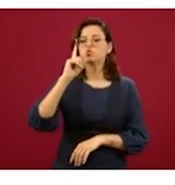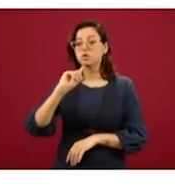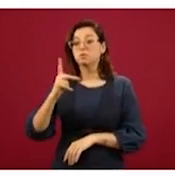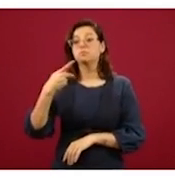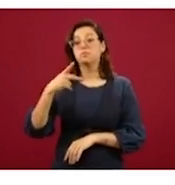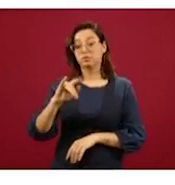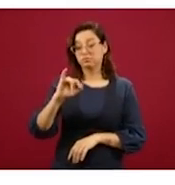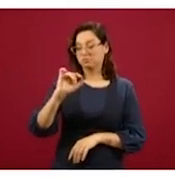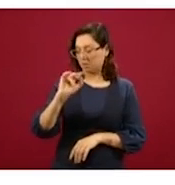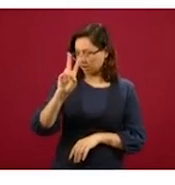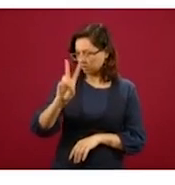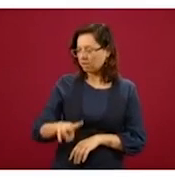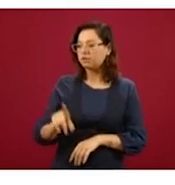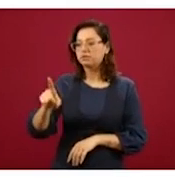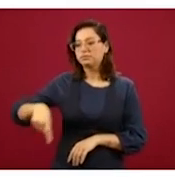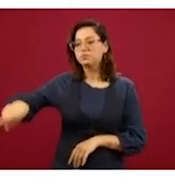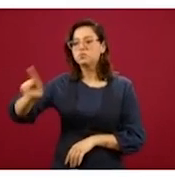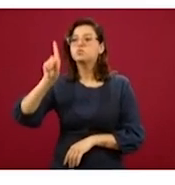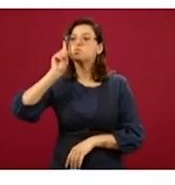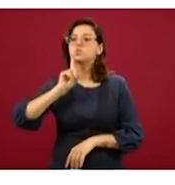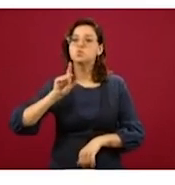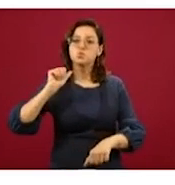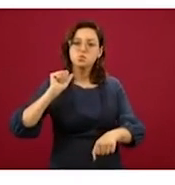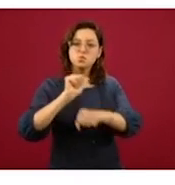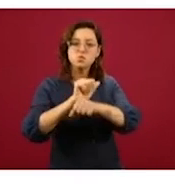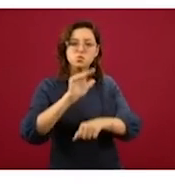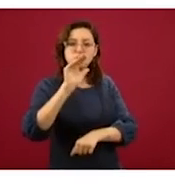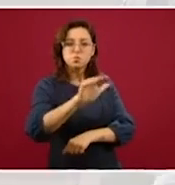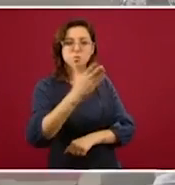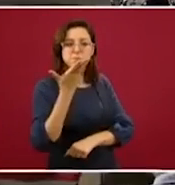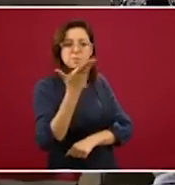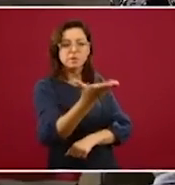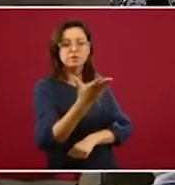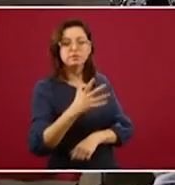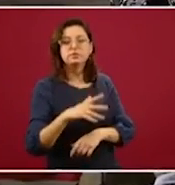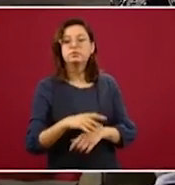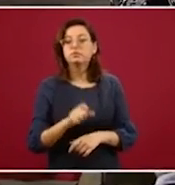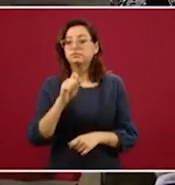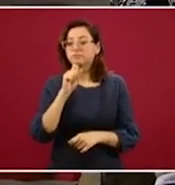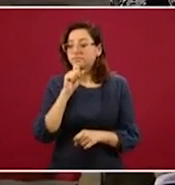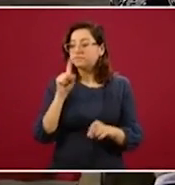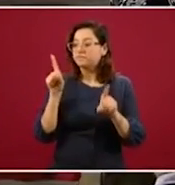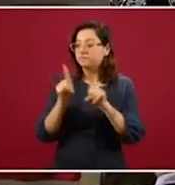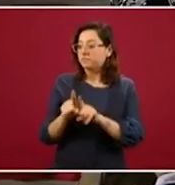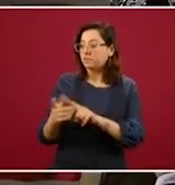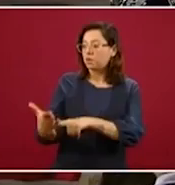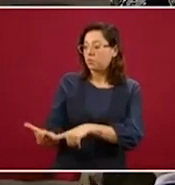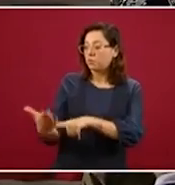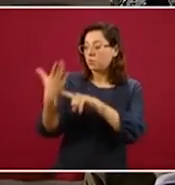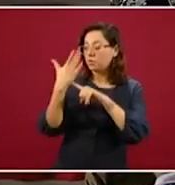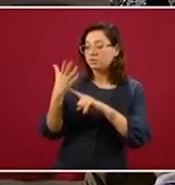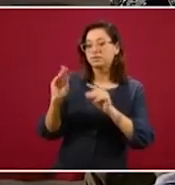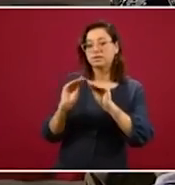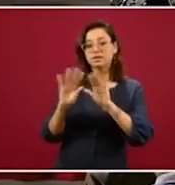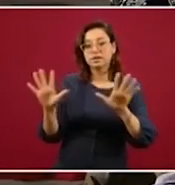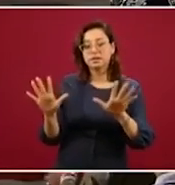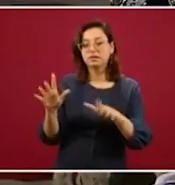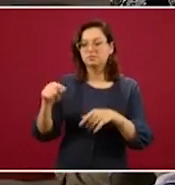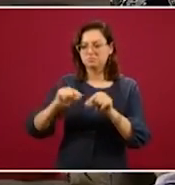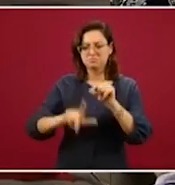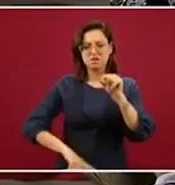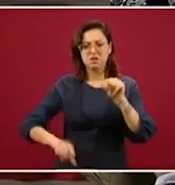estos apoyos y son las que además, por la evidencia empírica también no solamente en México, sino en muchos países, llevan